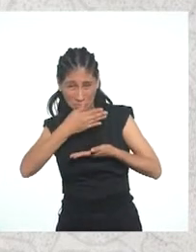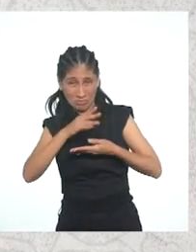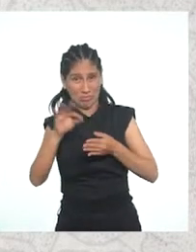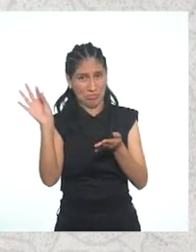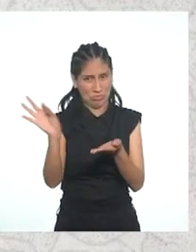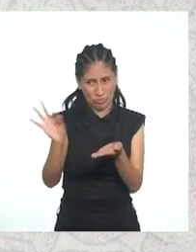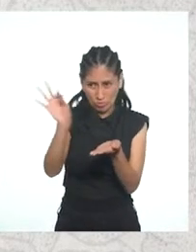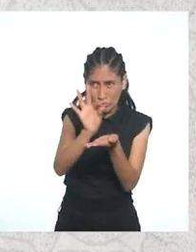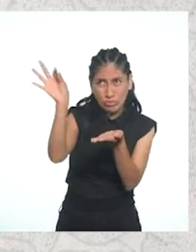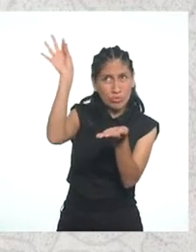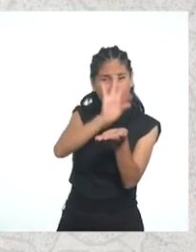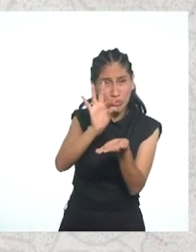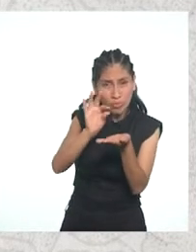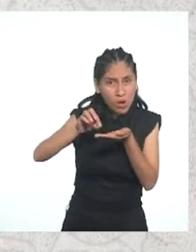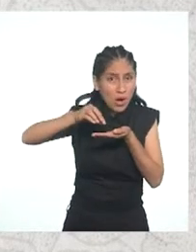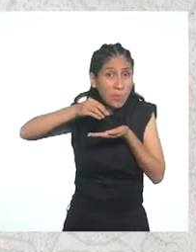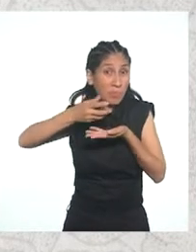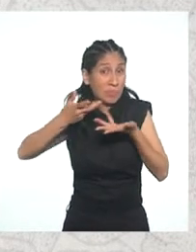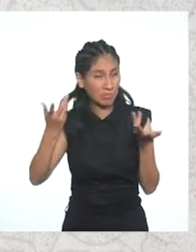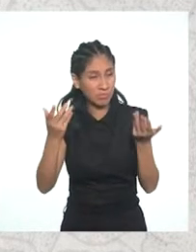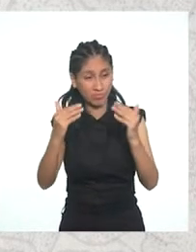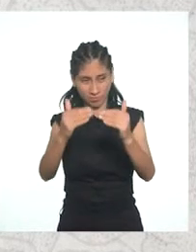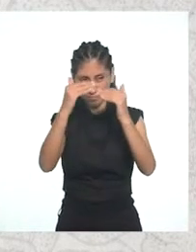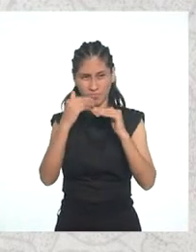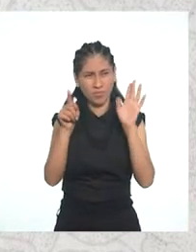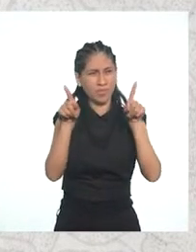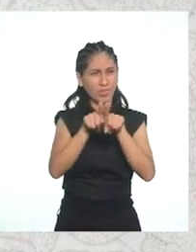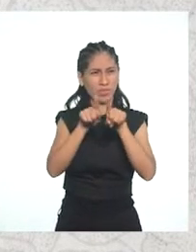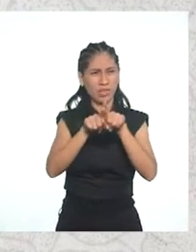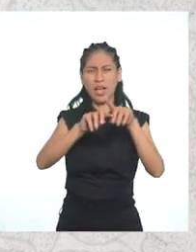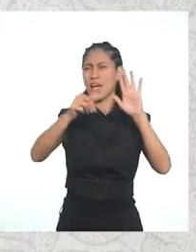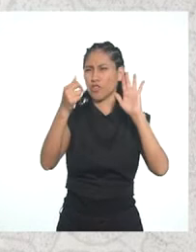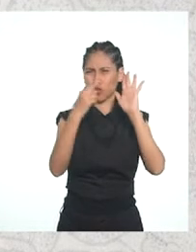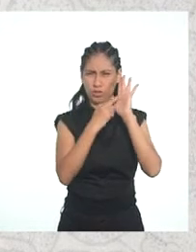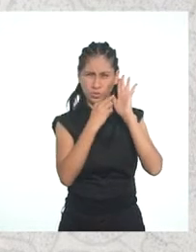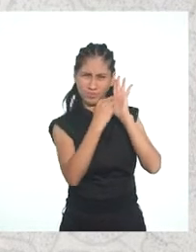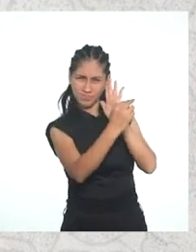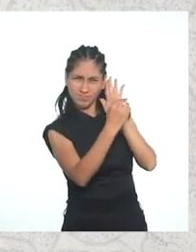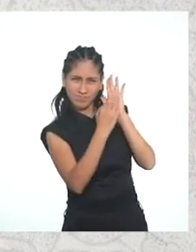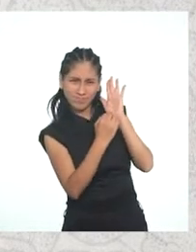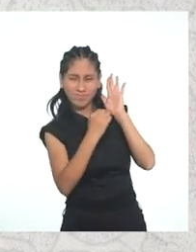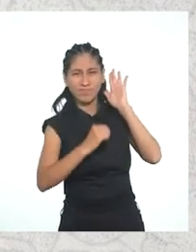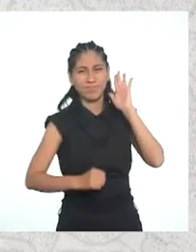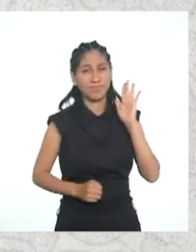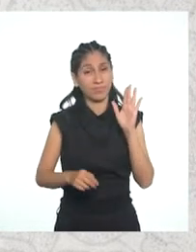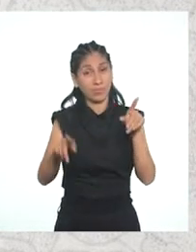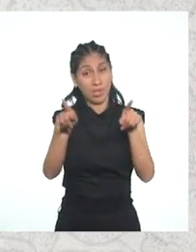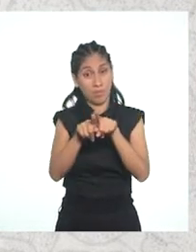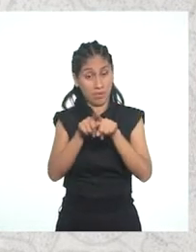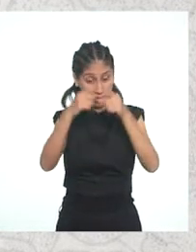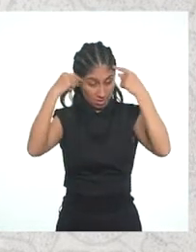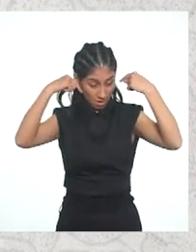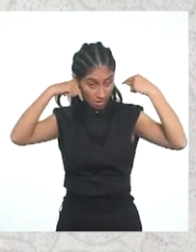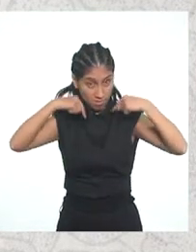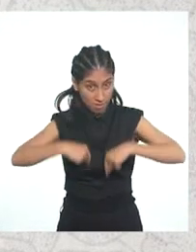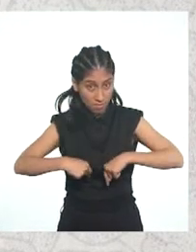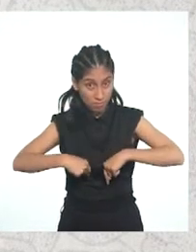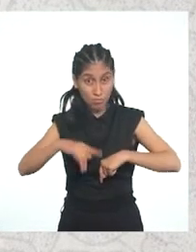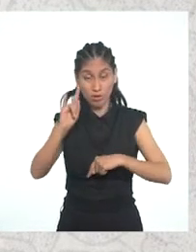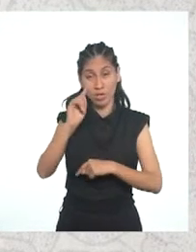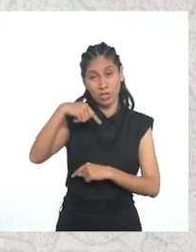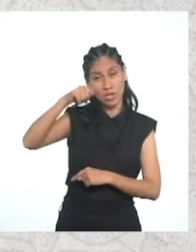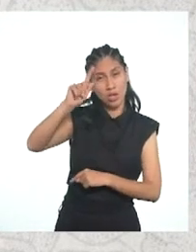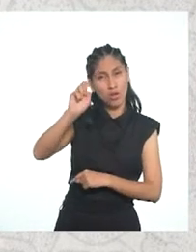gonorrhoeae causa la gonorrea. Puede crecer y multiplicarse en el útero y las trompas de